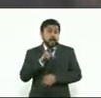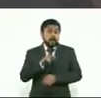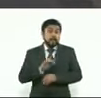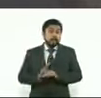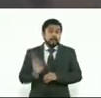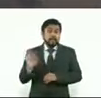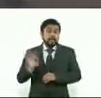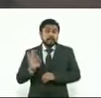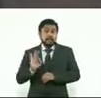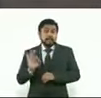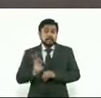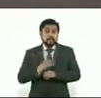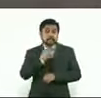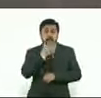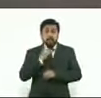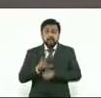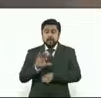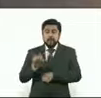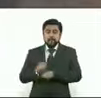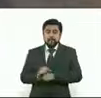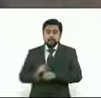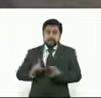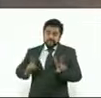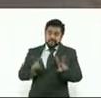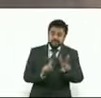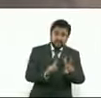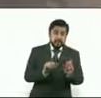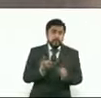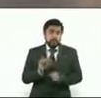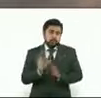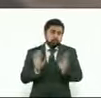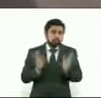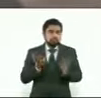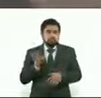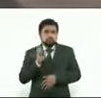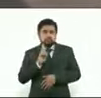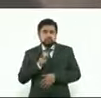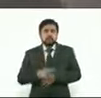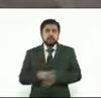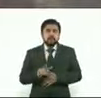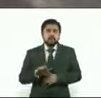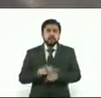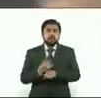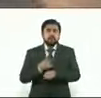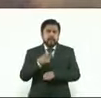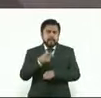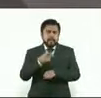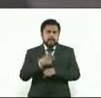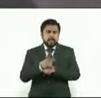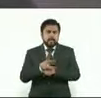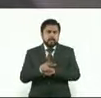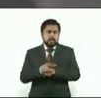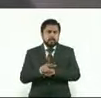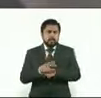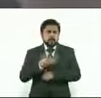regresar Ondiati, que ha estado pues un poquito fuera, digamos, de la